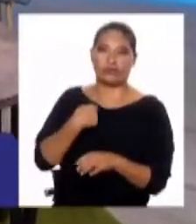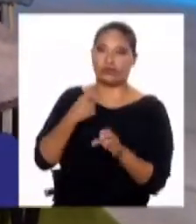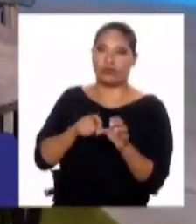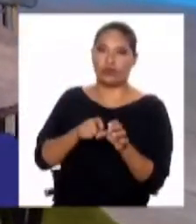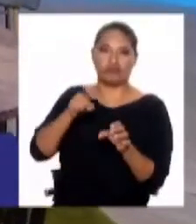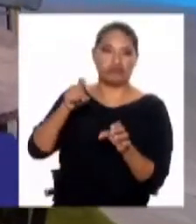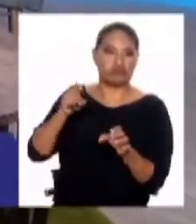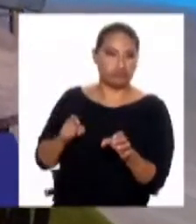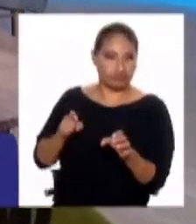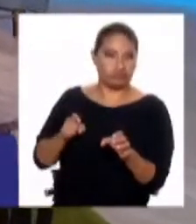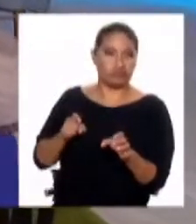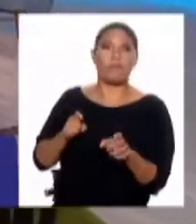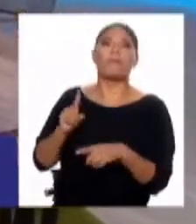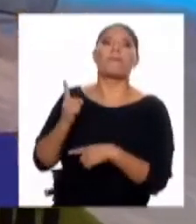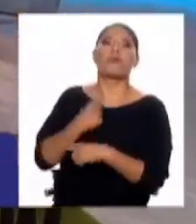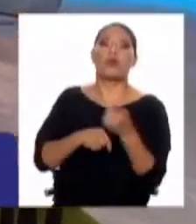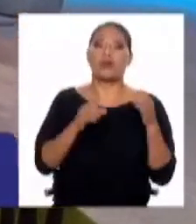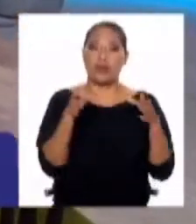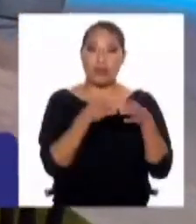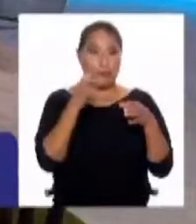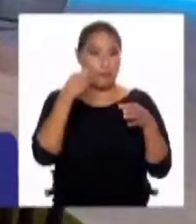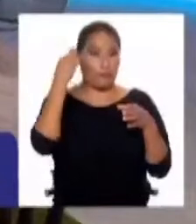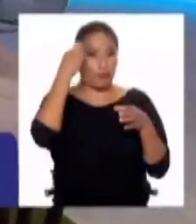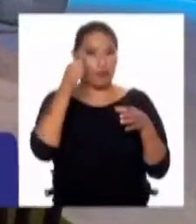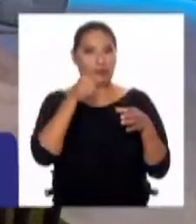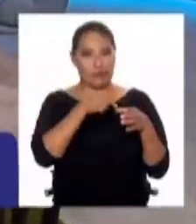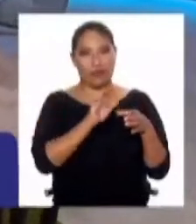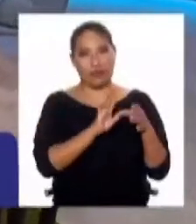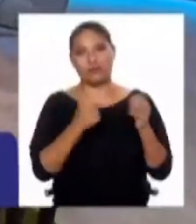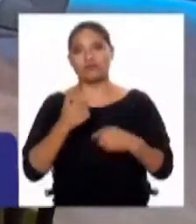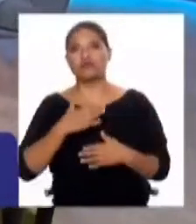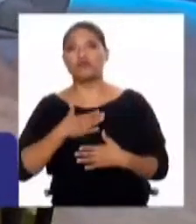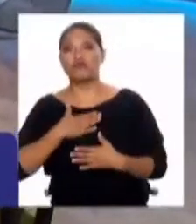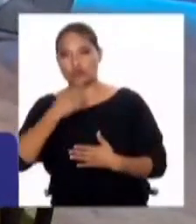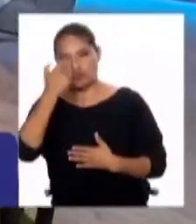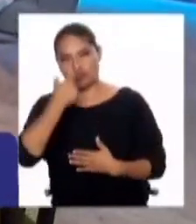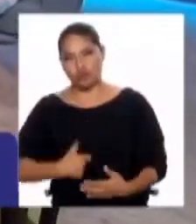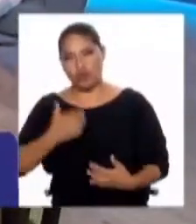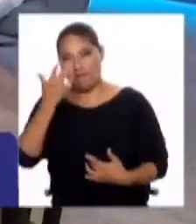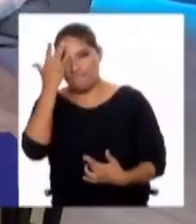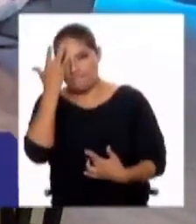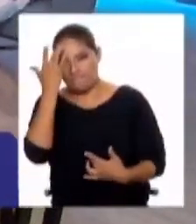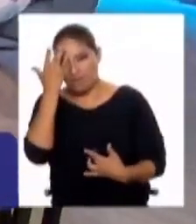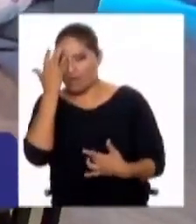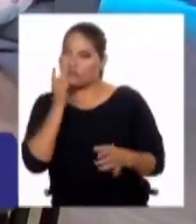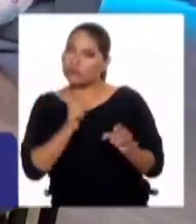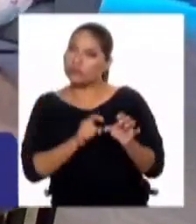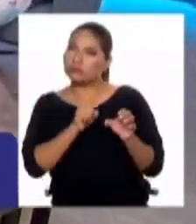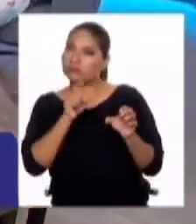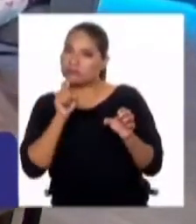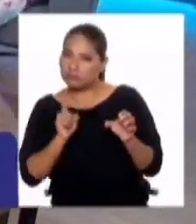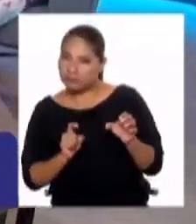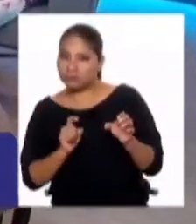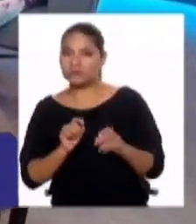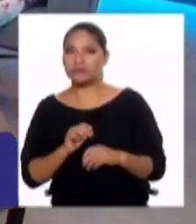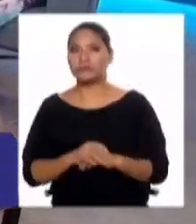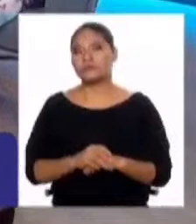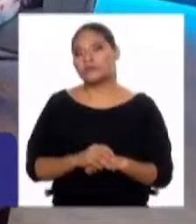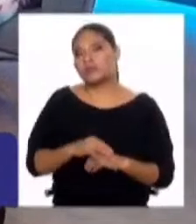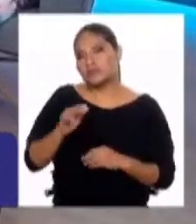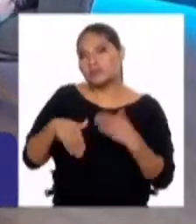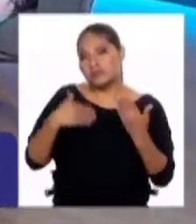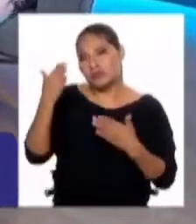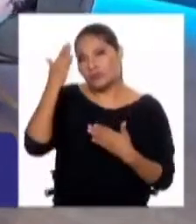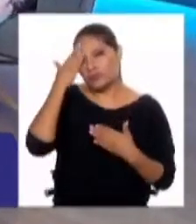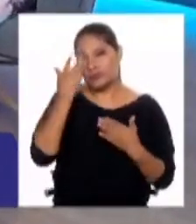2014. Primero tenía un problema médico, como tú sabes, y luego también porque